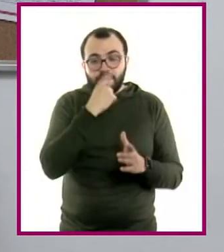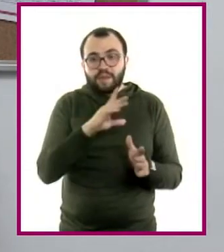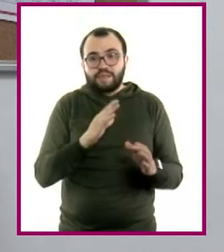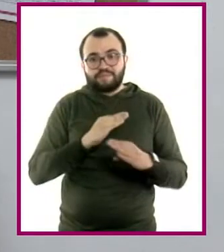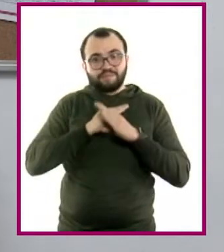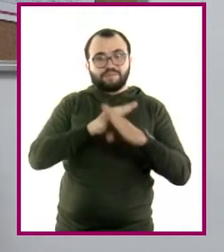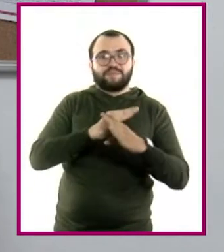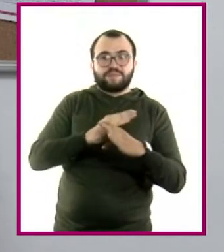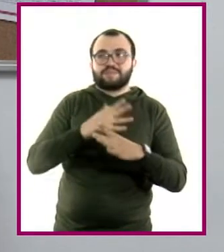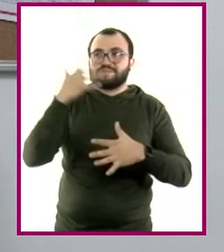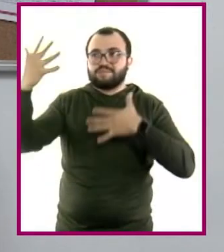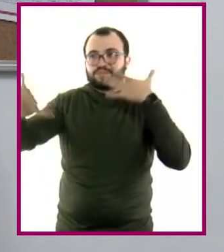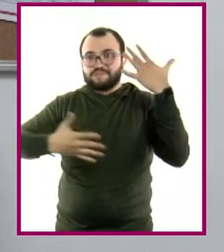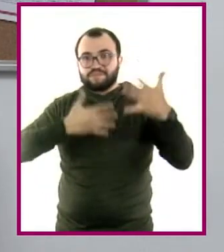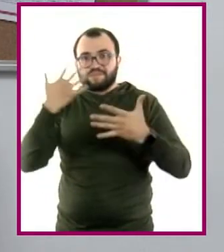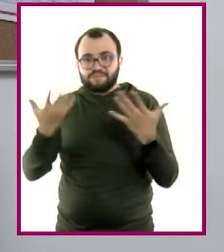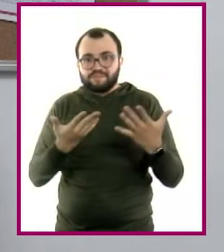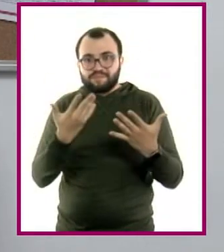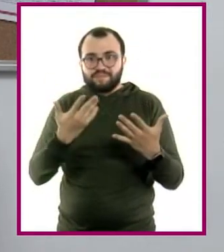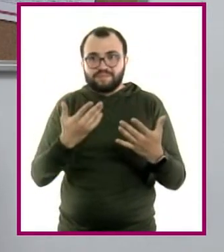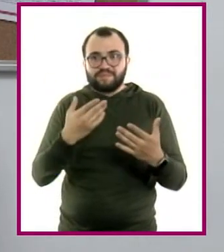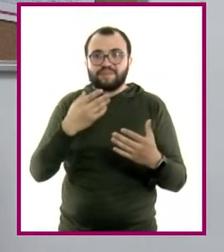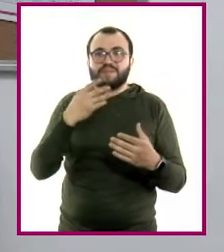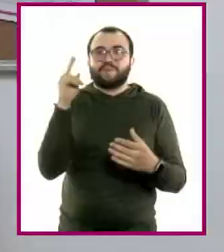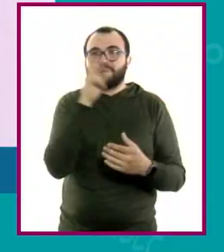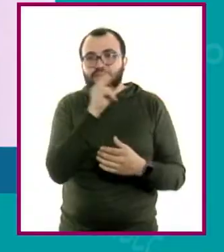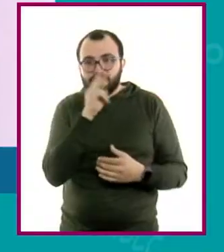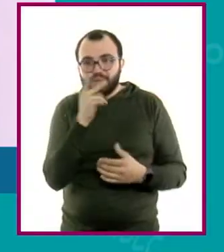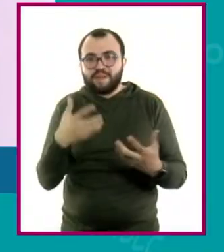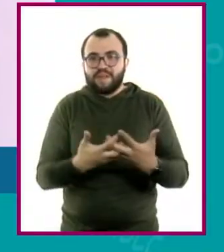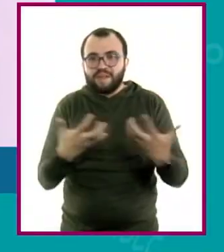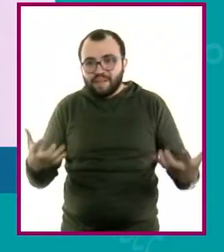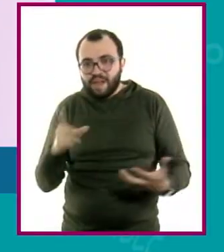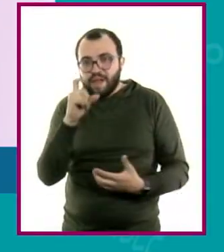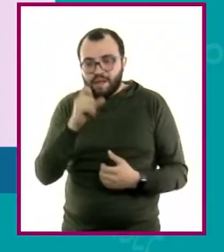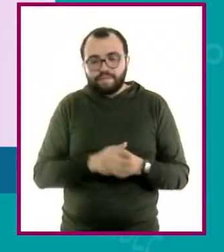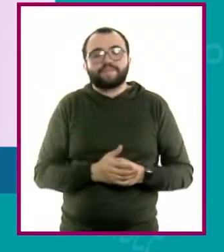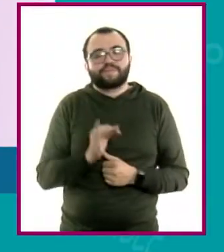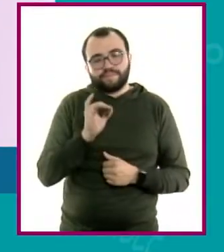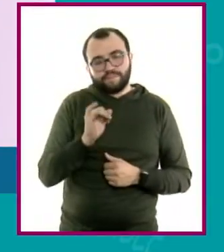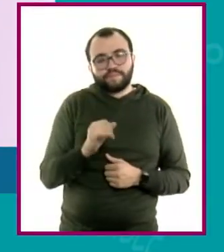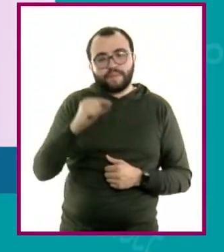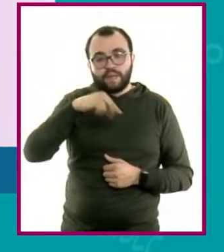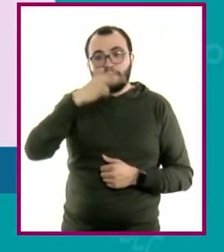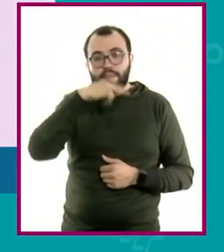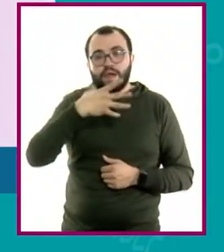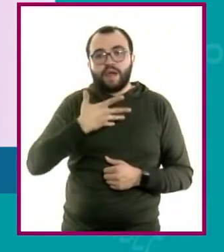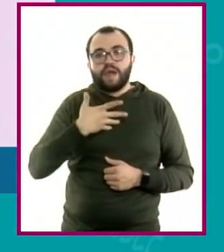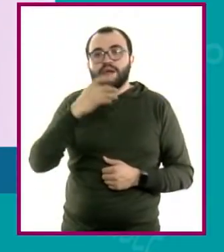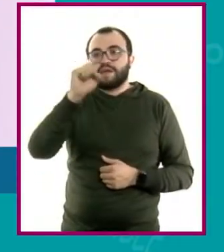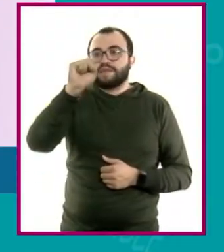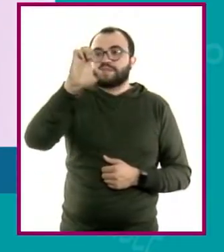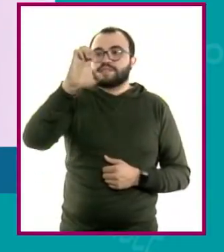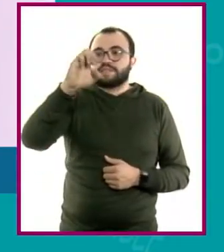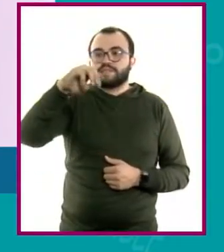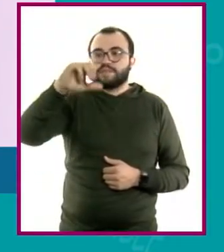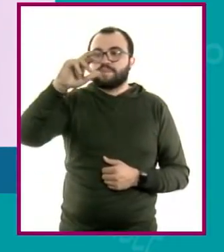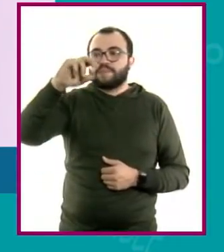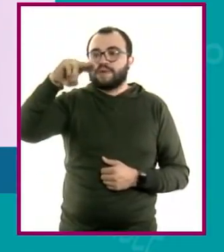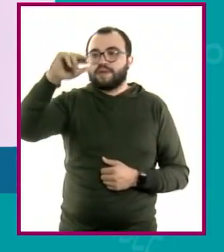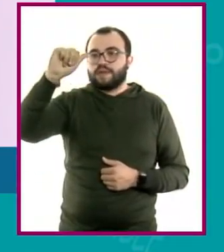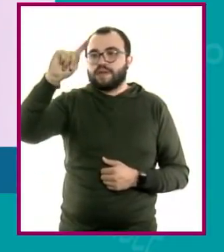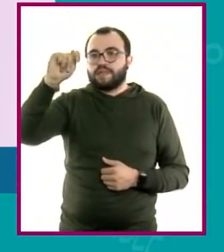tierra? Claro, en México sí contamos con organismos como la Semarnat, que se encargan de hacer